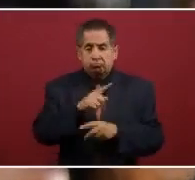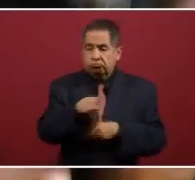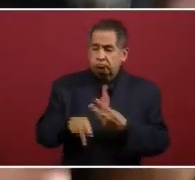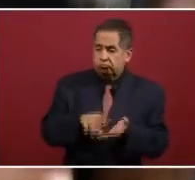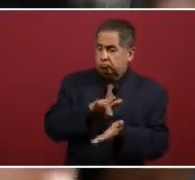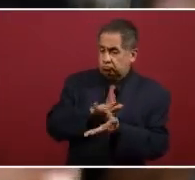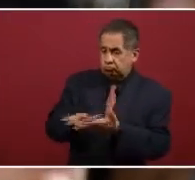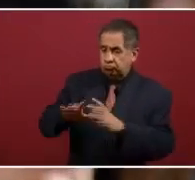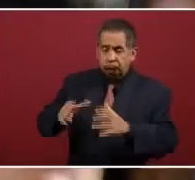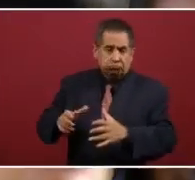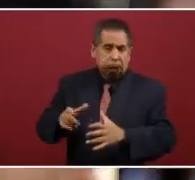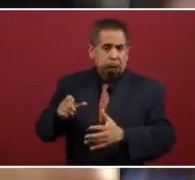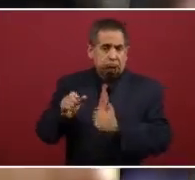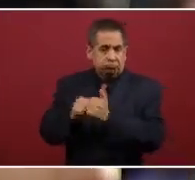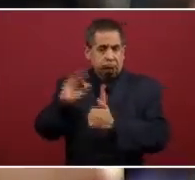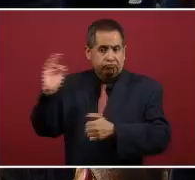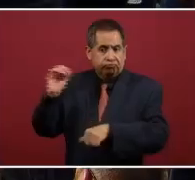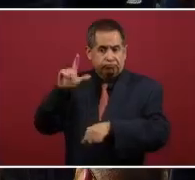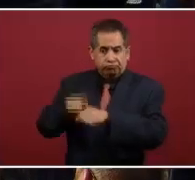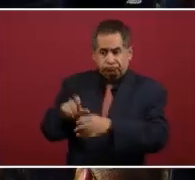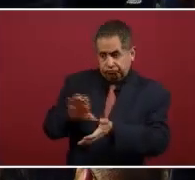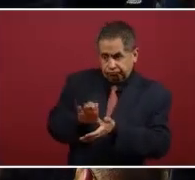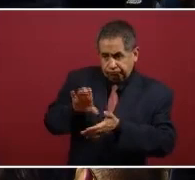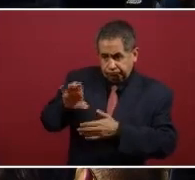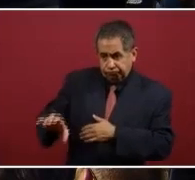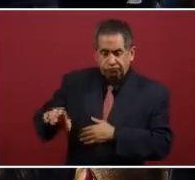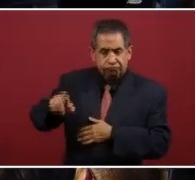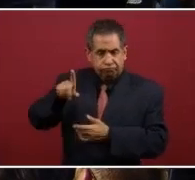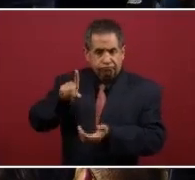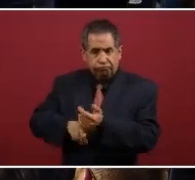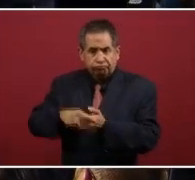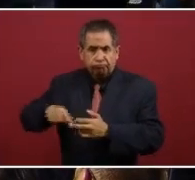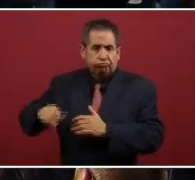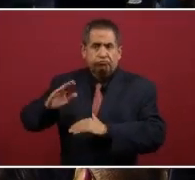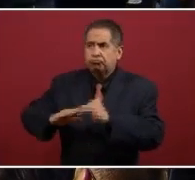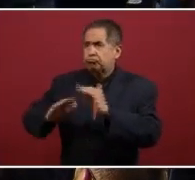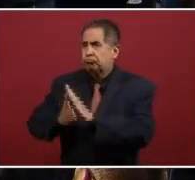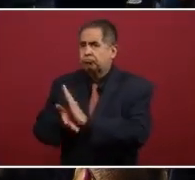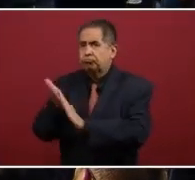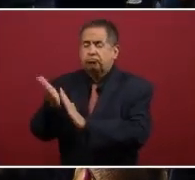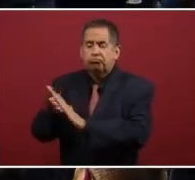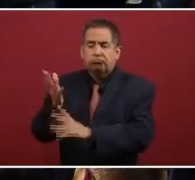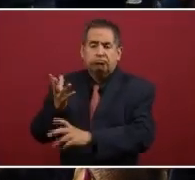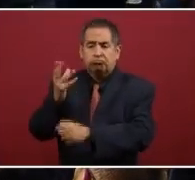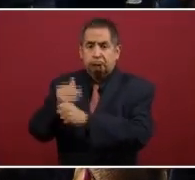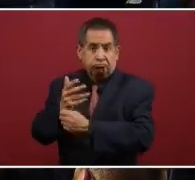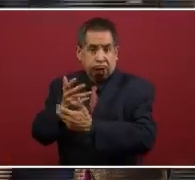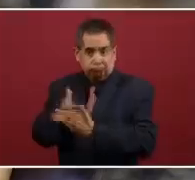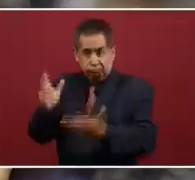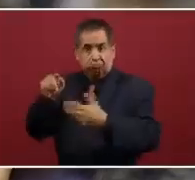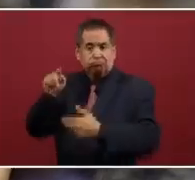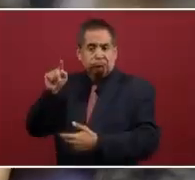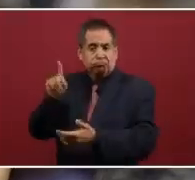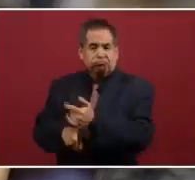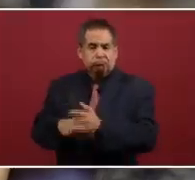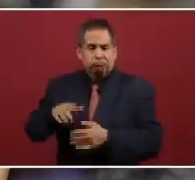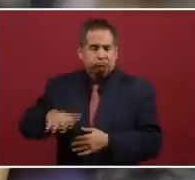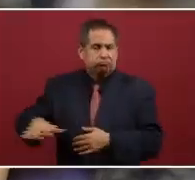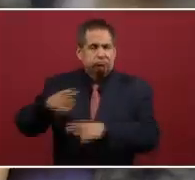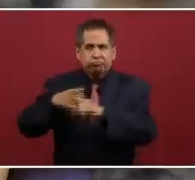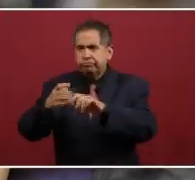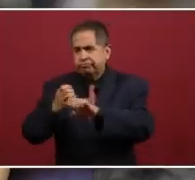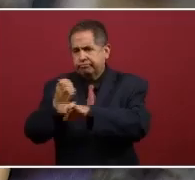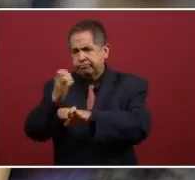con fondos federales a proyectos de infraestructura, grandes proyectos de infraestructura de los